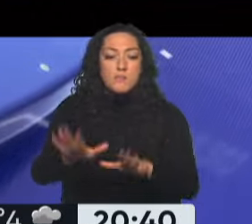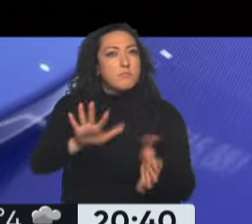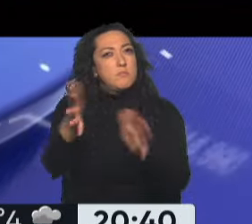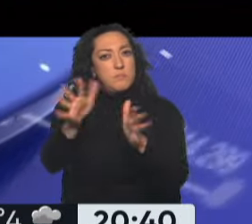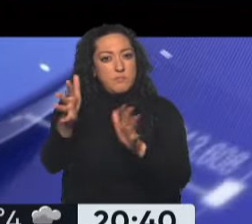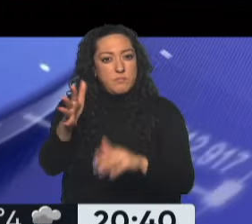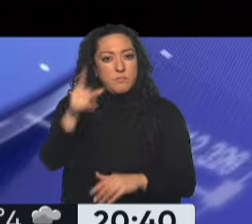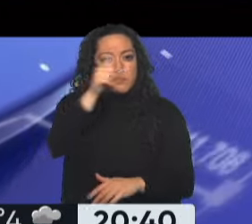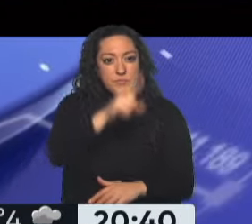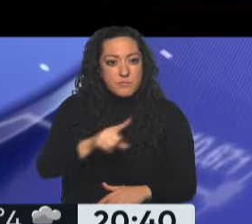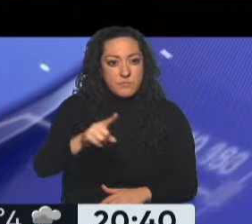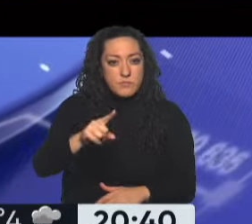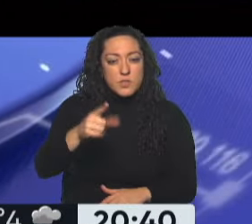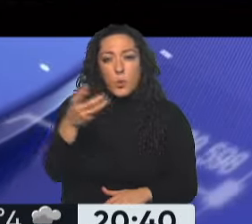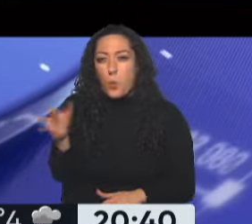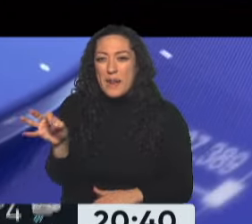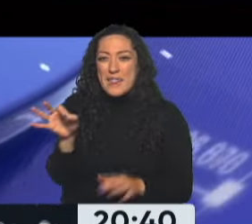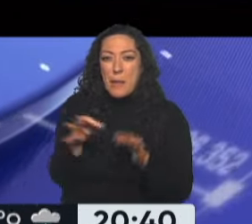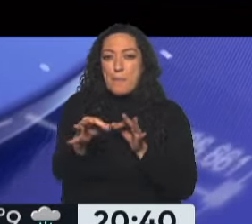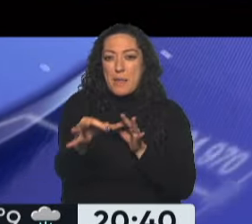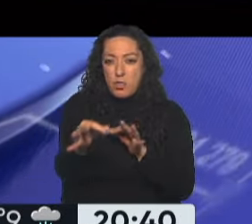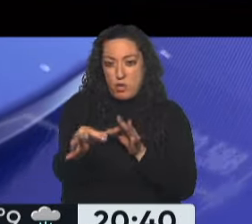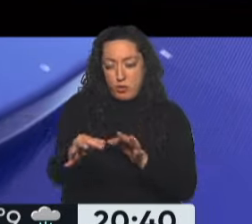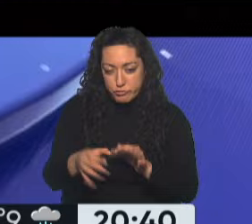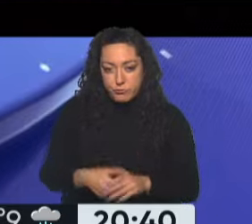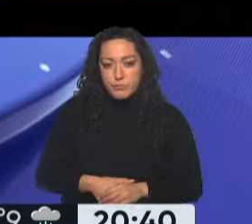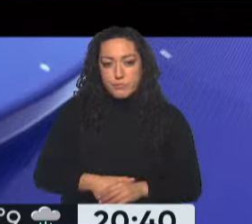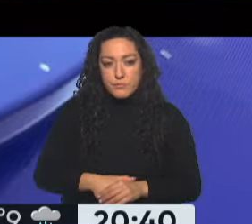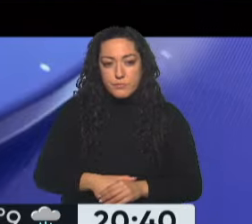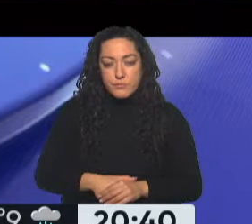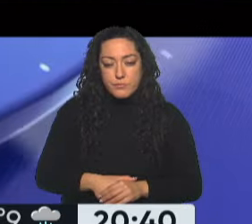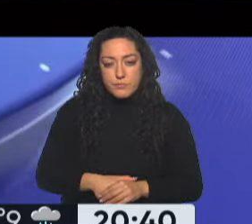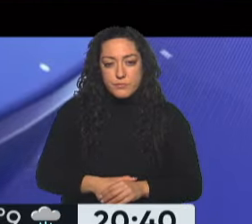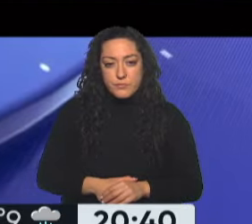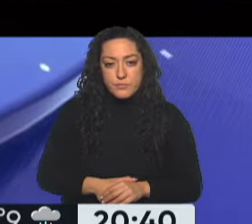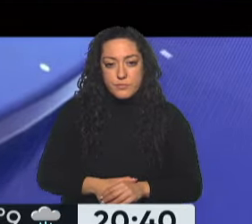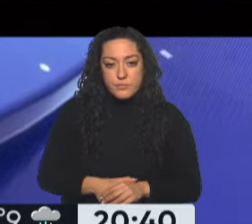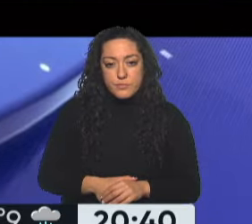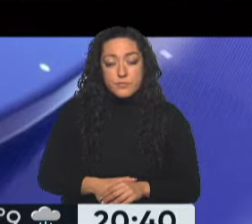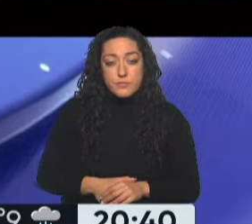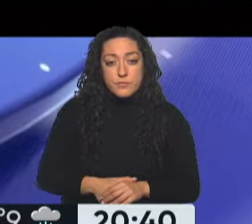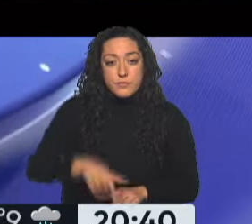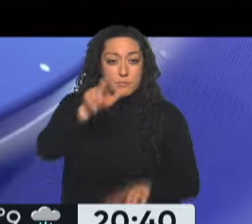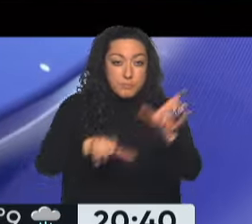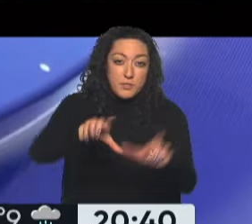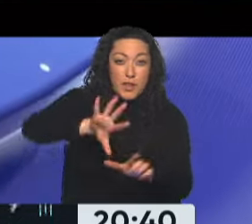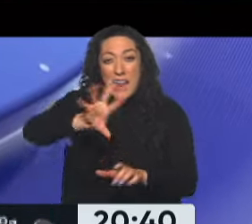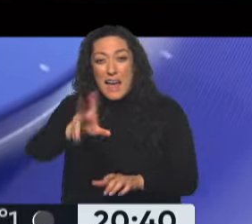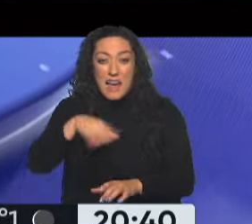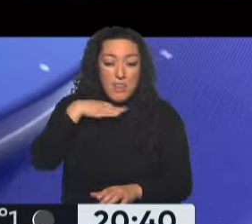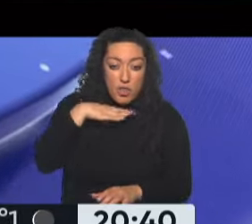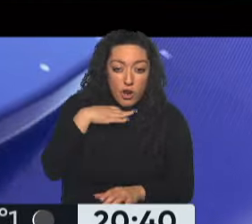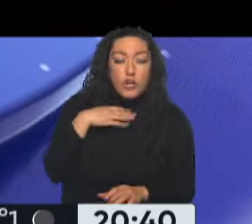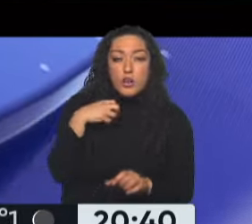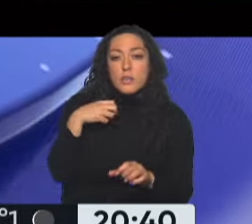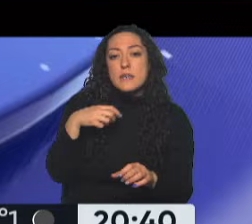aproximadamente 140 metros, ¿sí? Desemboca, o la boca en realidad, donde estaban trabajando los delincuentes. Es un